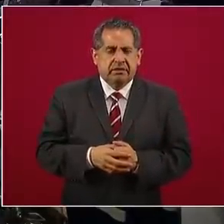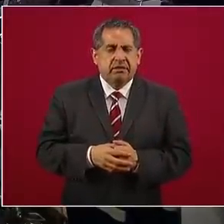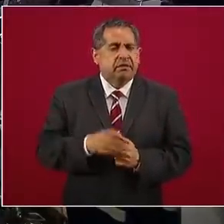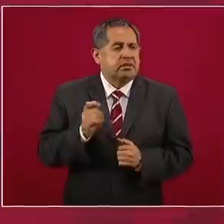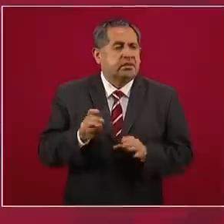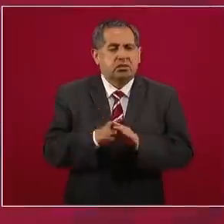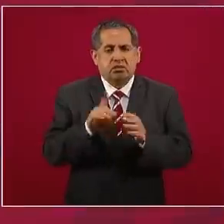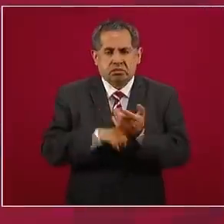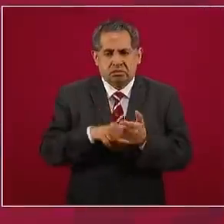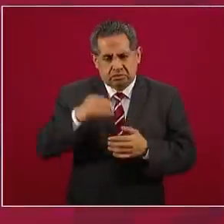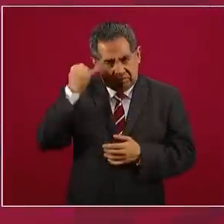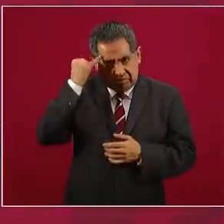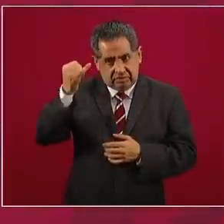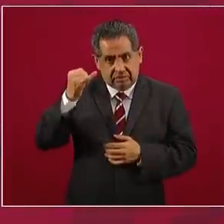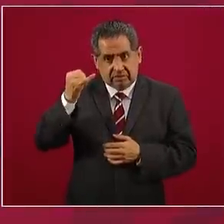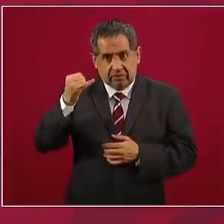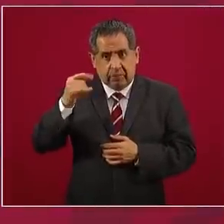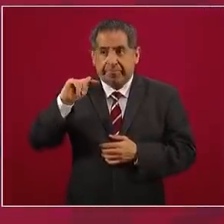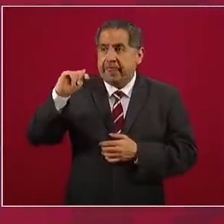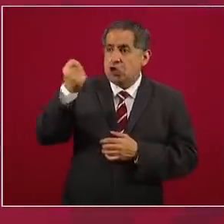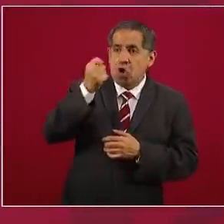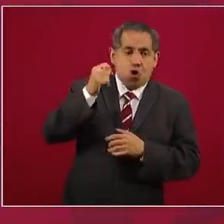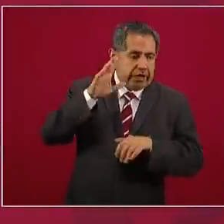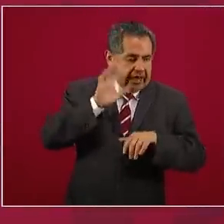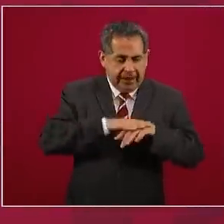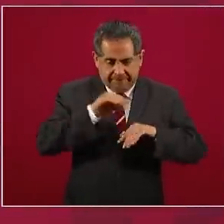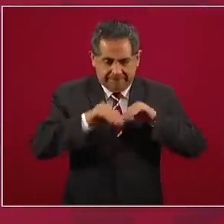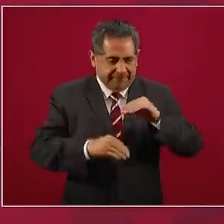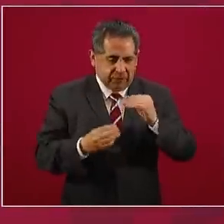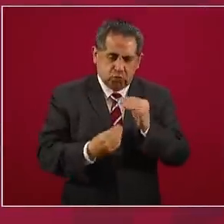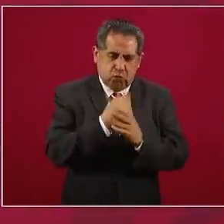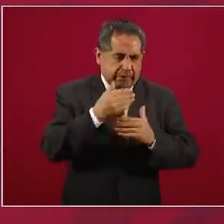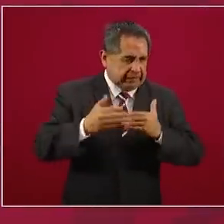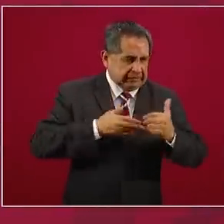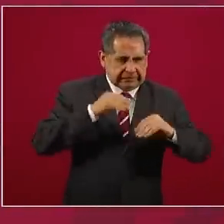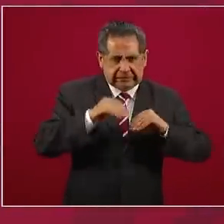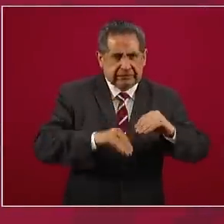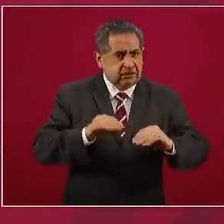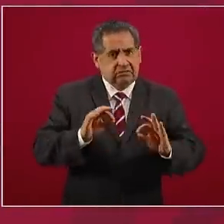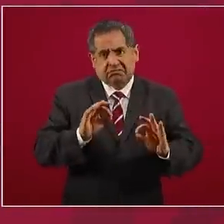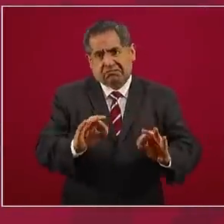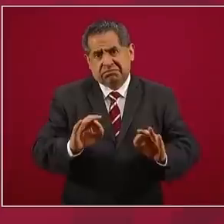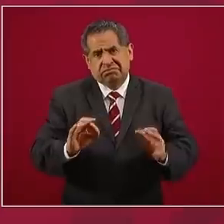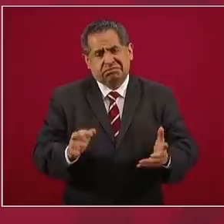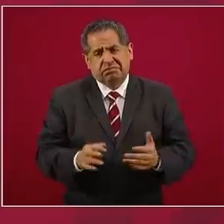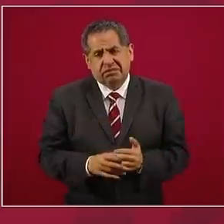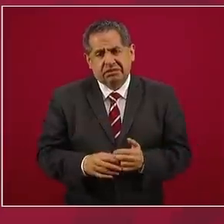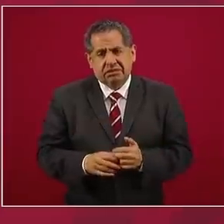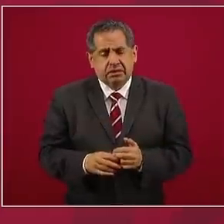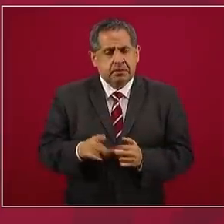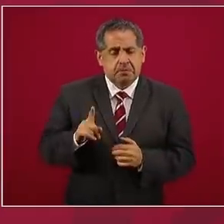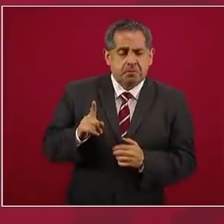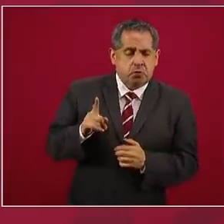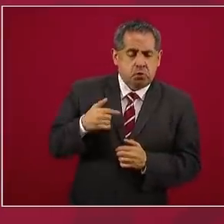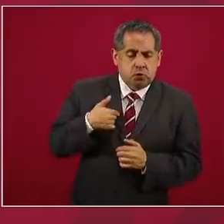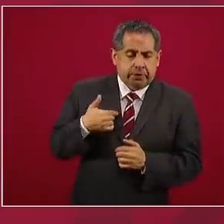tener lo de la transferencia tecnológica y para, según